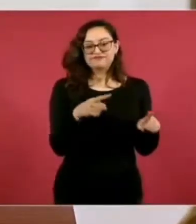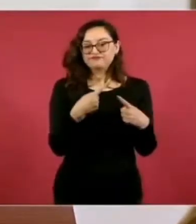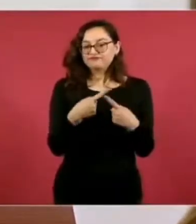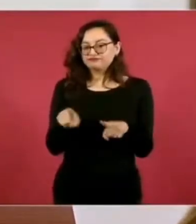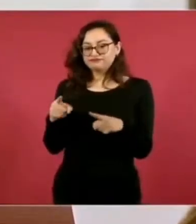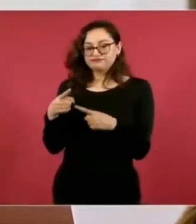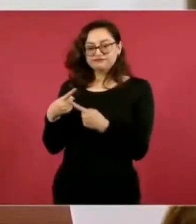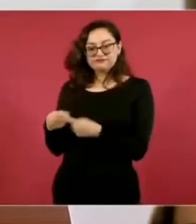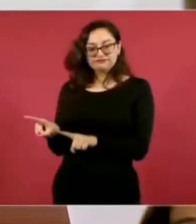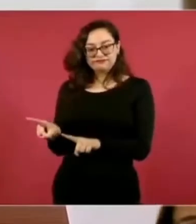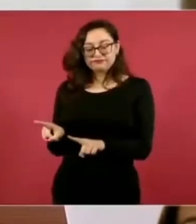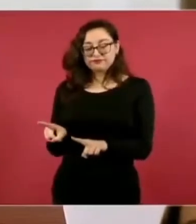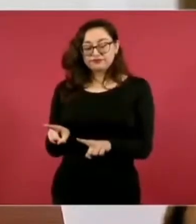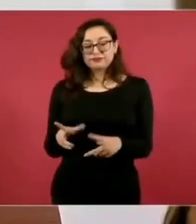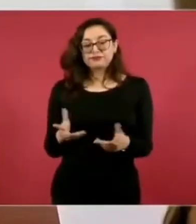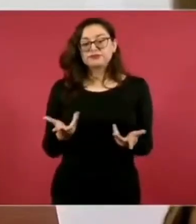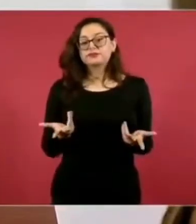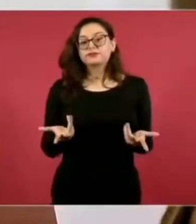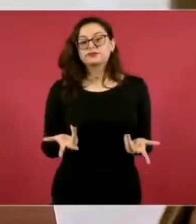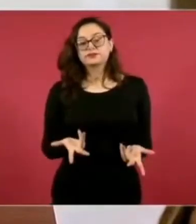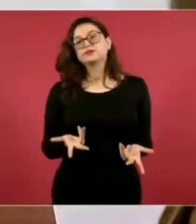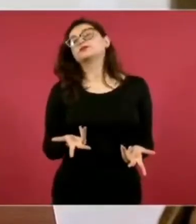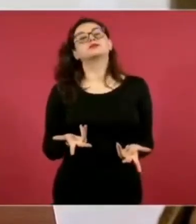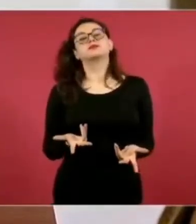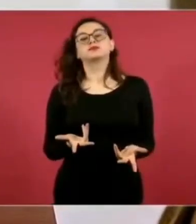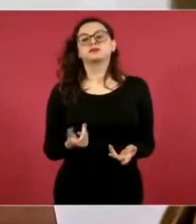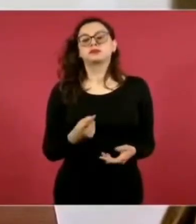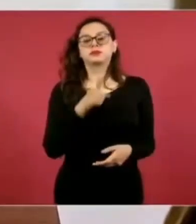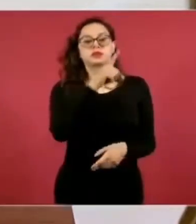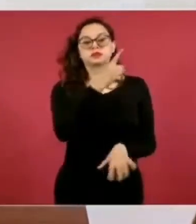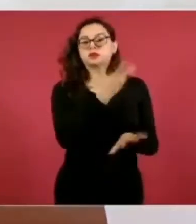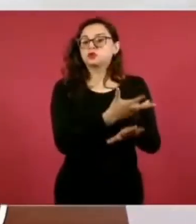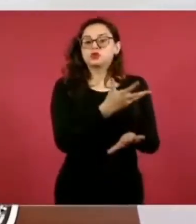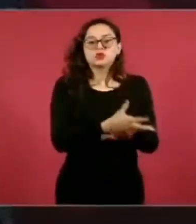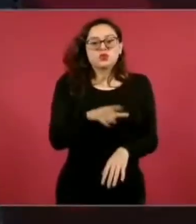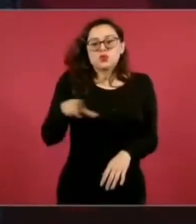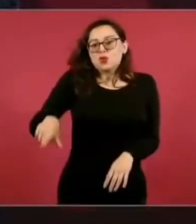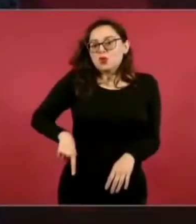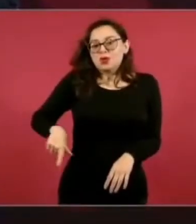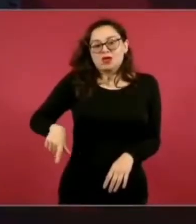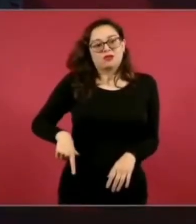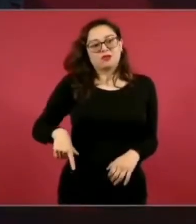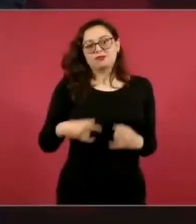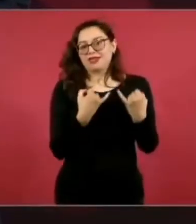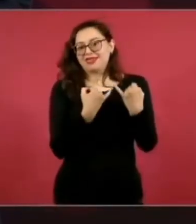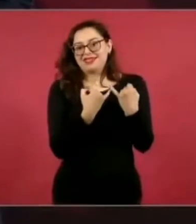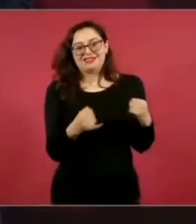es un gobierno independiente, soberano,